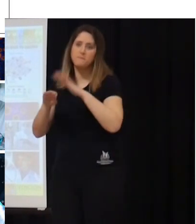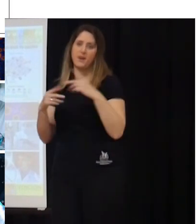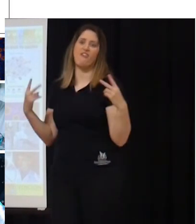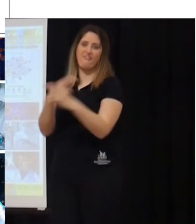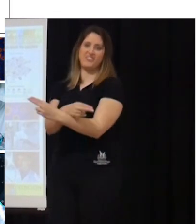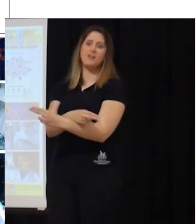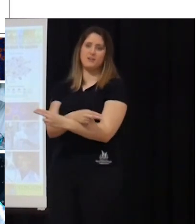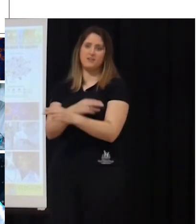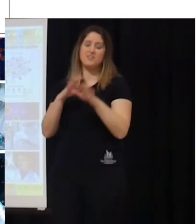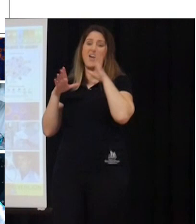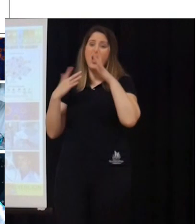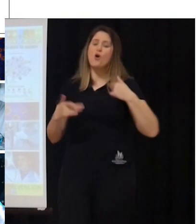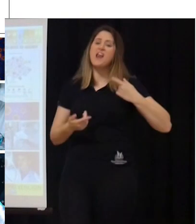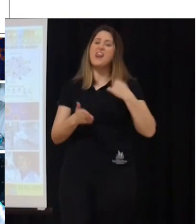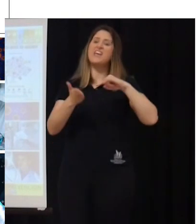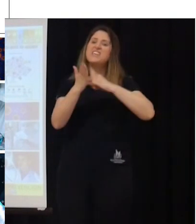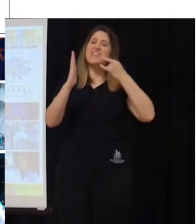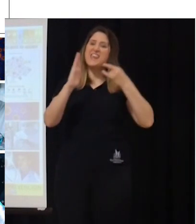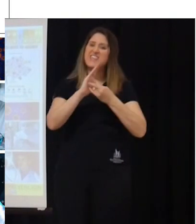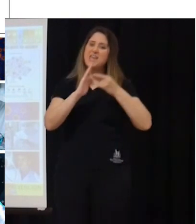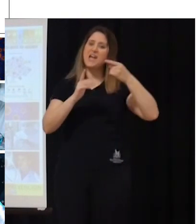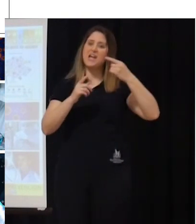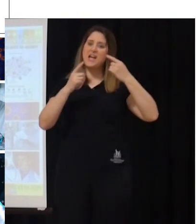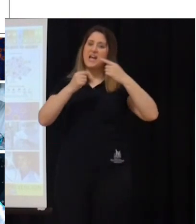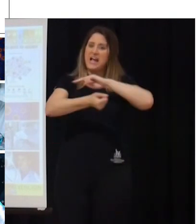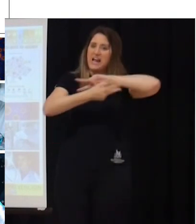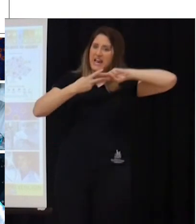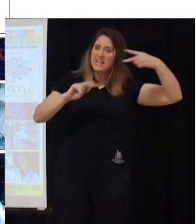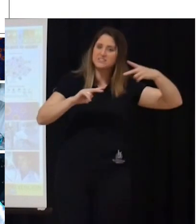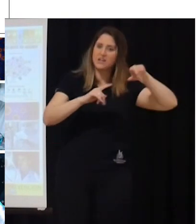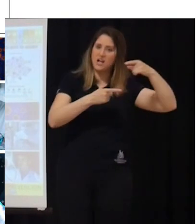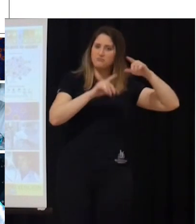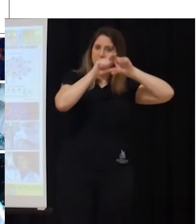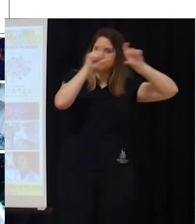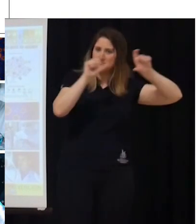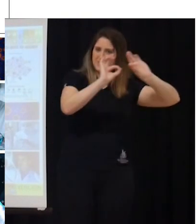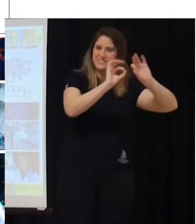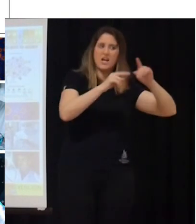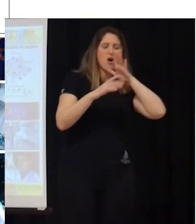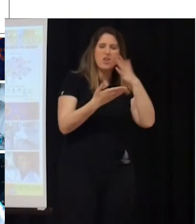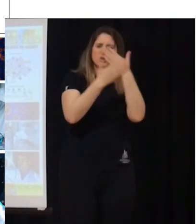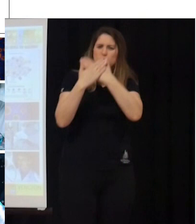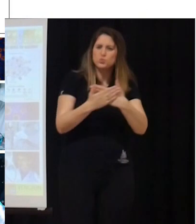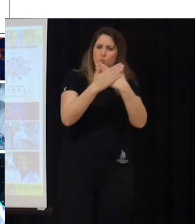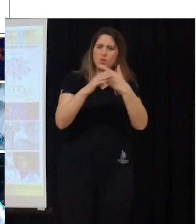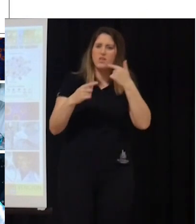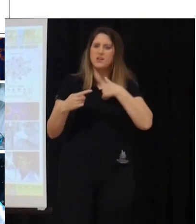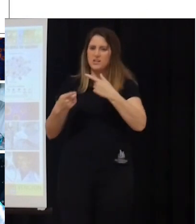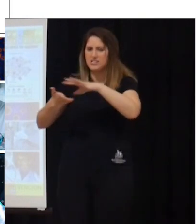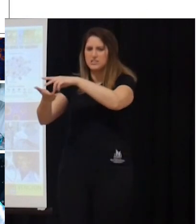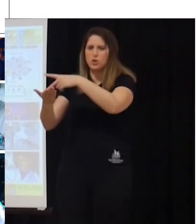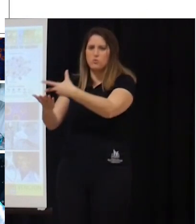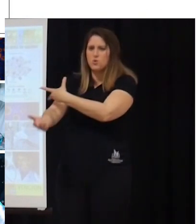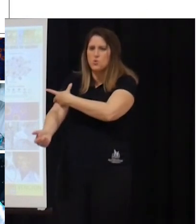hay ingeniería genética que permite hacerlo. Hoy en día se están utilizando sustancias